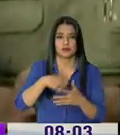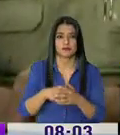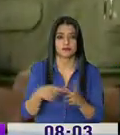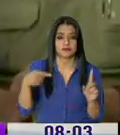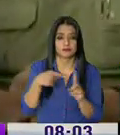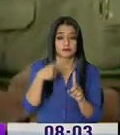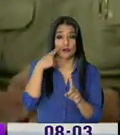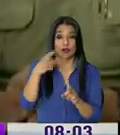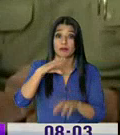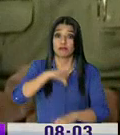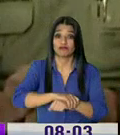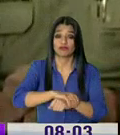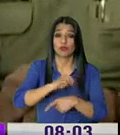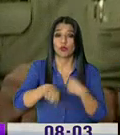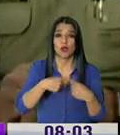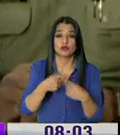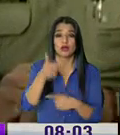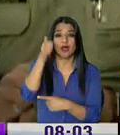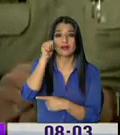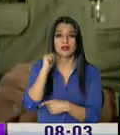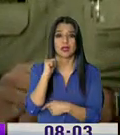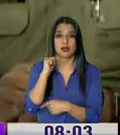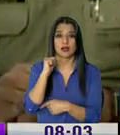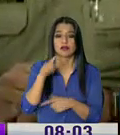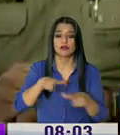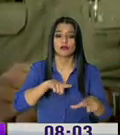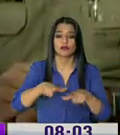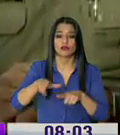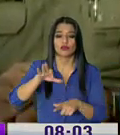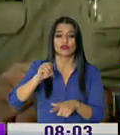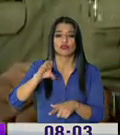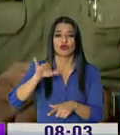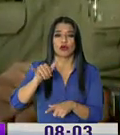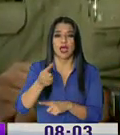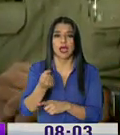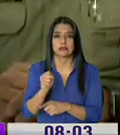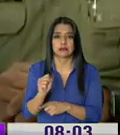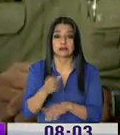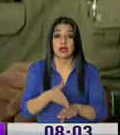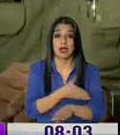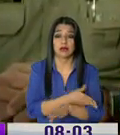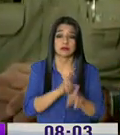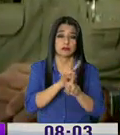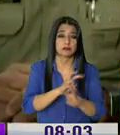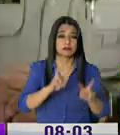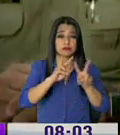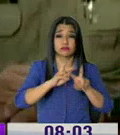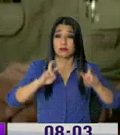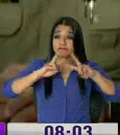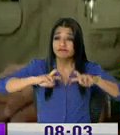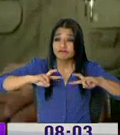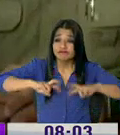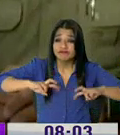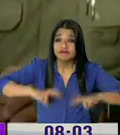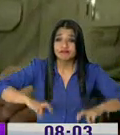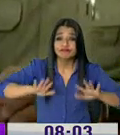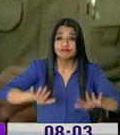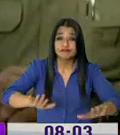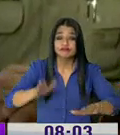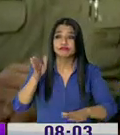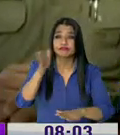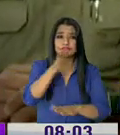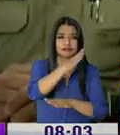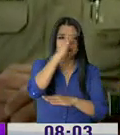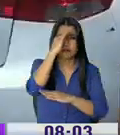ciudadano se la realizó el día de ayer en el sector de Totoras. Se llegó a él en base a labores de inteligencia, trabajos realizados en campo con nuestros